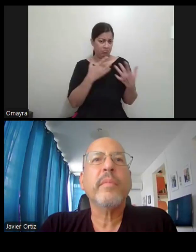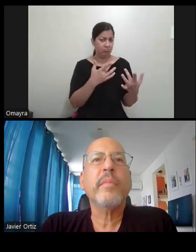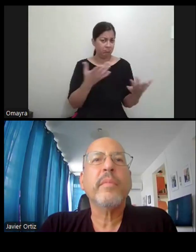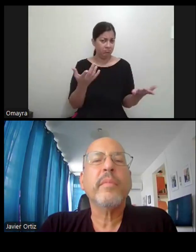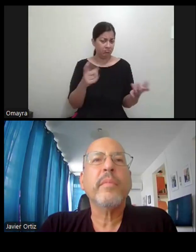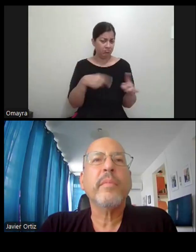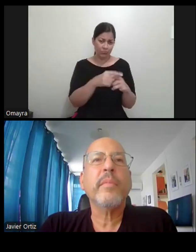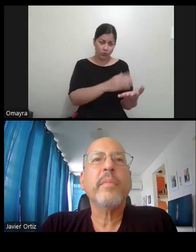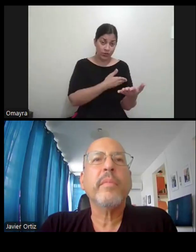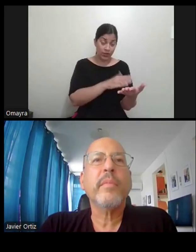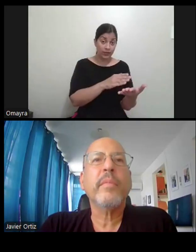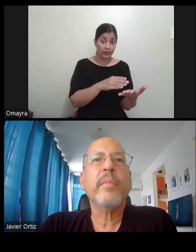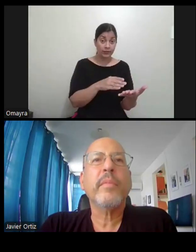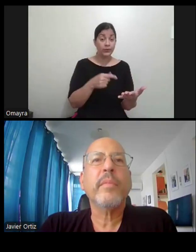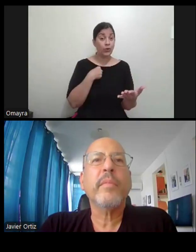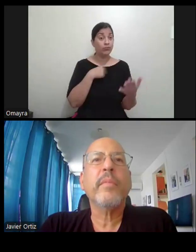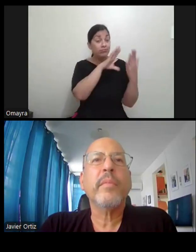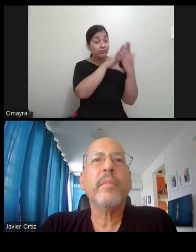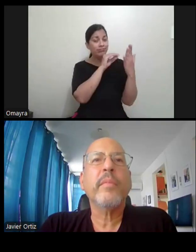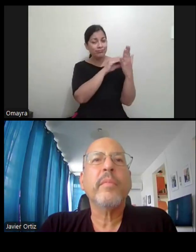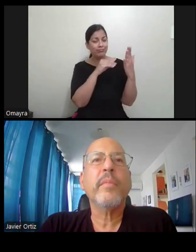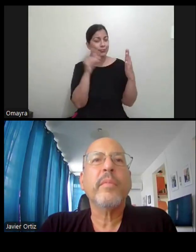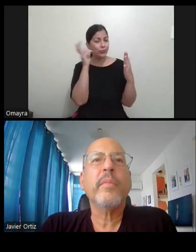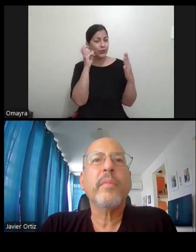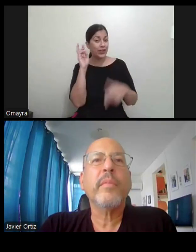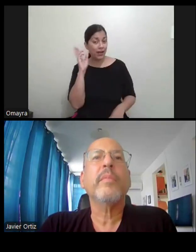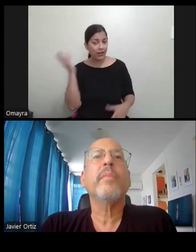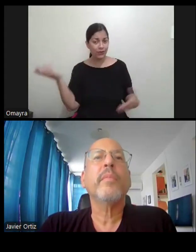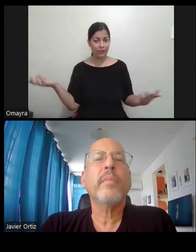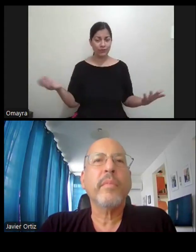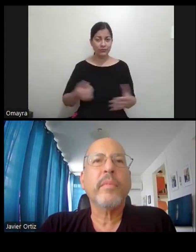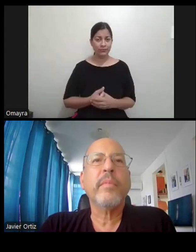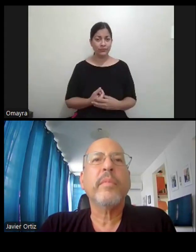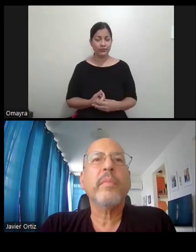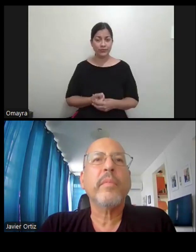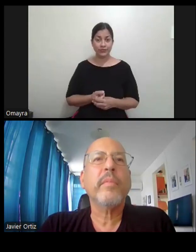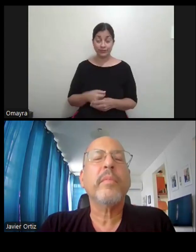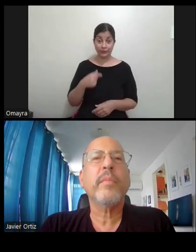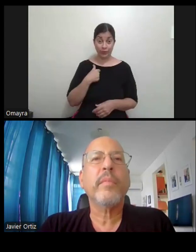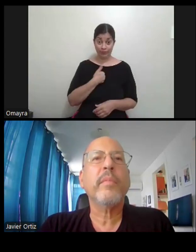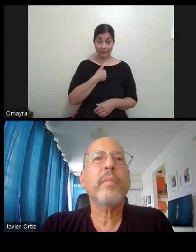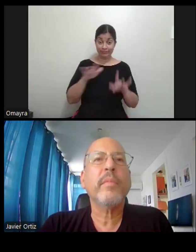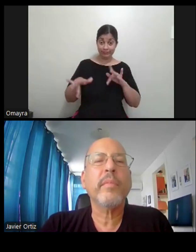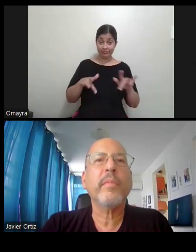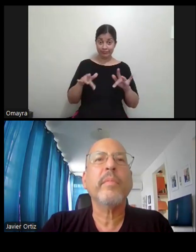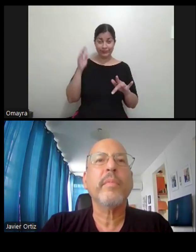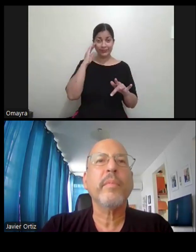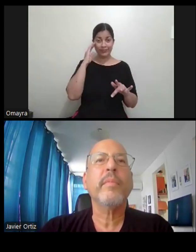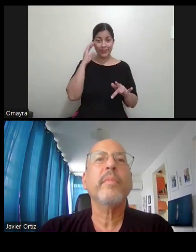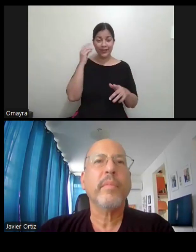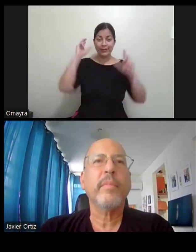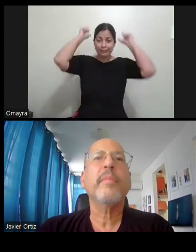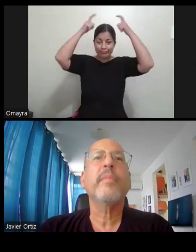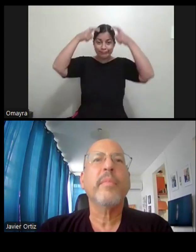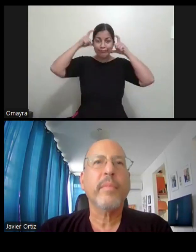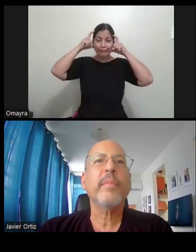la música, imitaba lo que escuchaba en la radio y me grababa. Era la época del Sony Walkman, era la época de